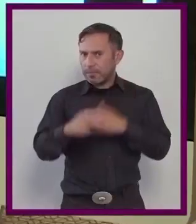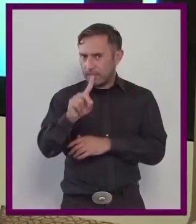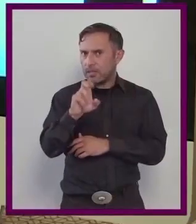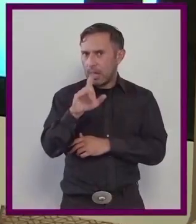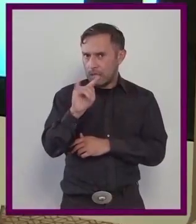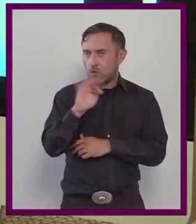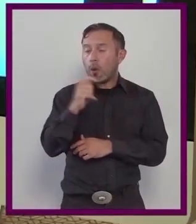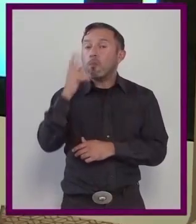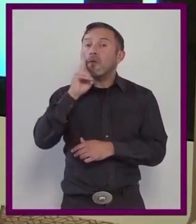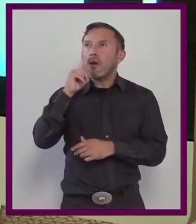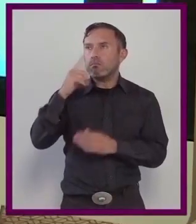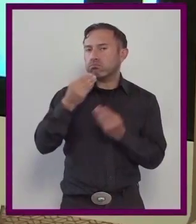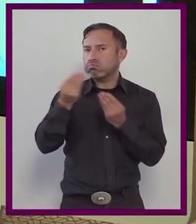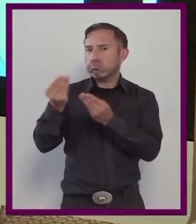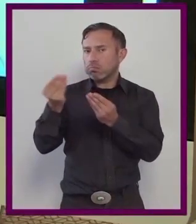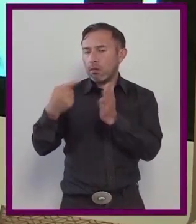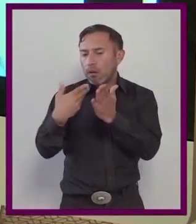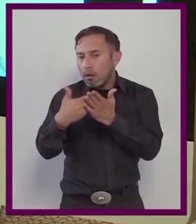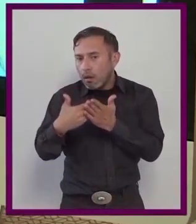delito. Anteriormente,